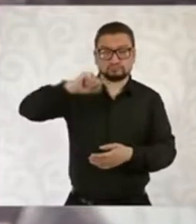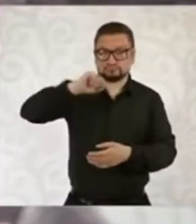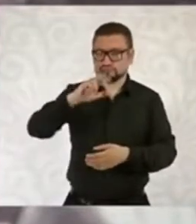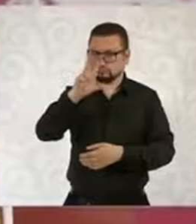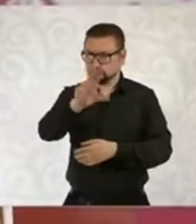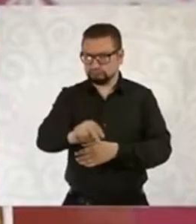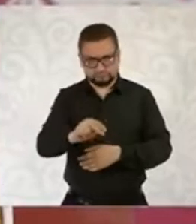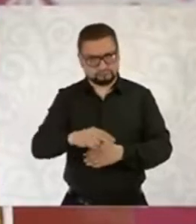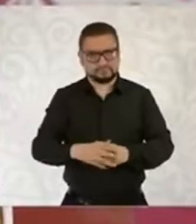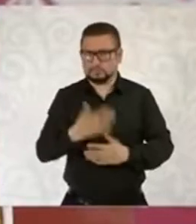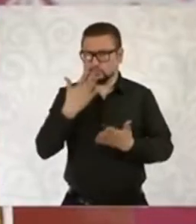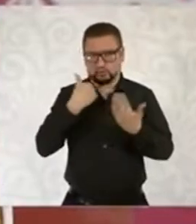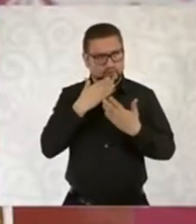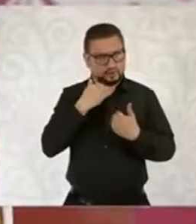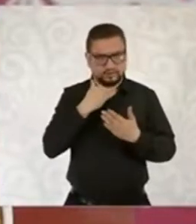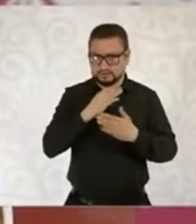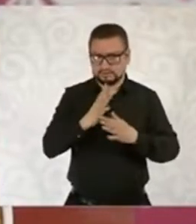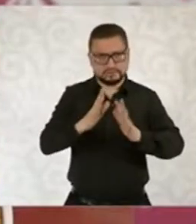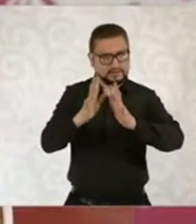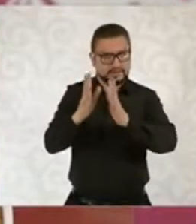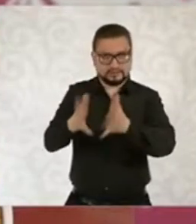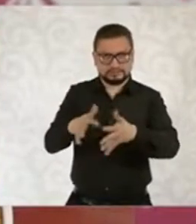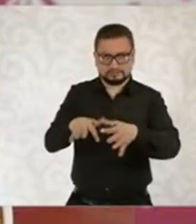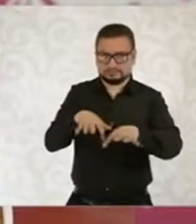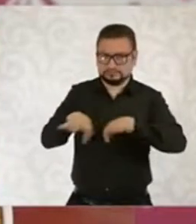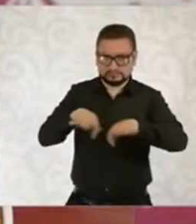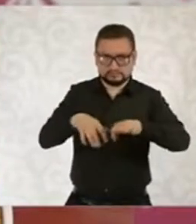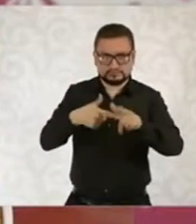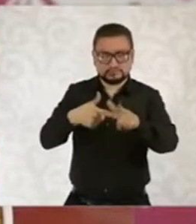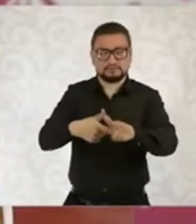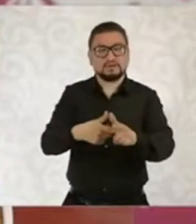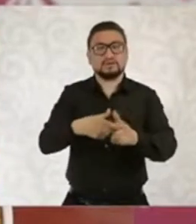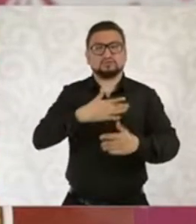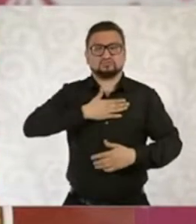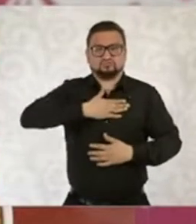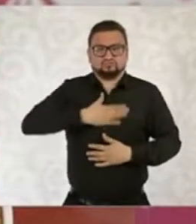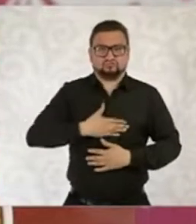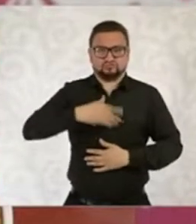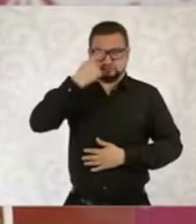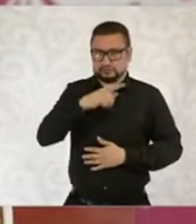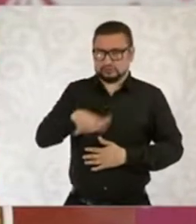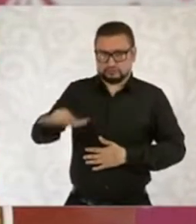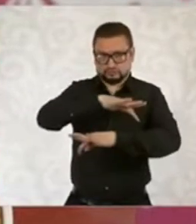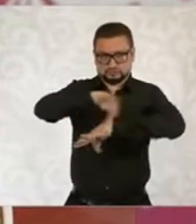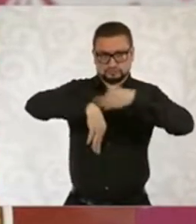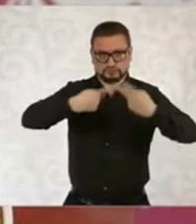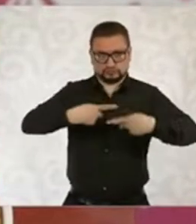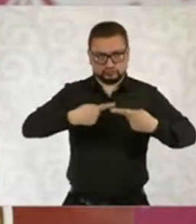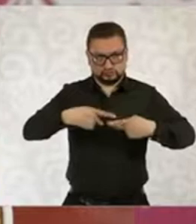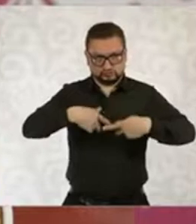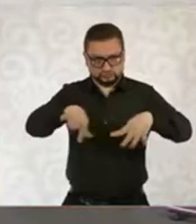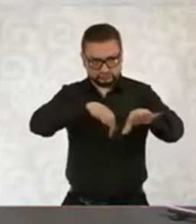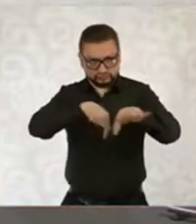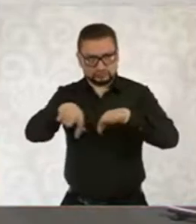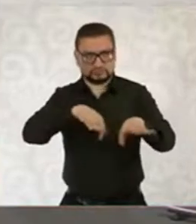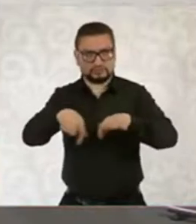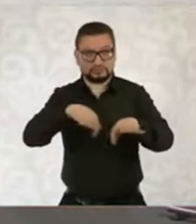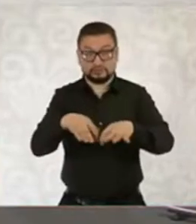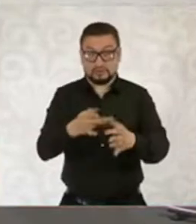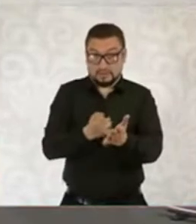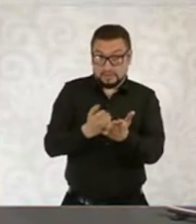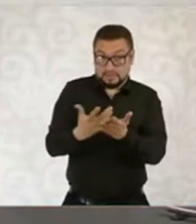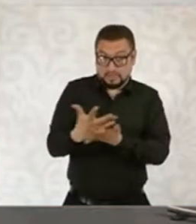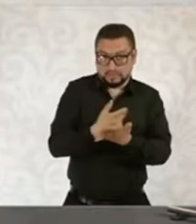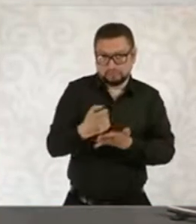nuevas cargas fiscales. La esencia de esta reforma es de justicia para las y los trabajadores y no una medida